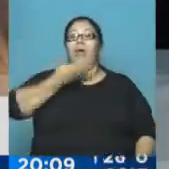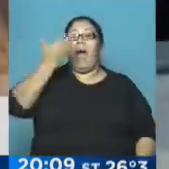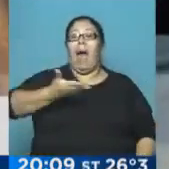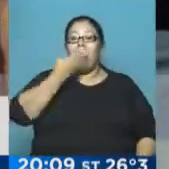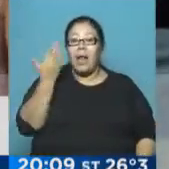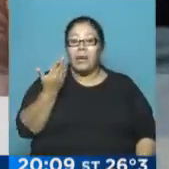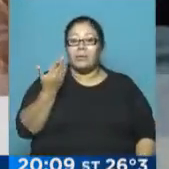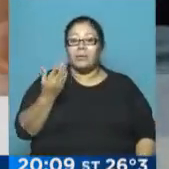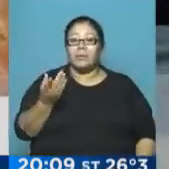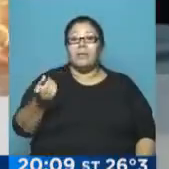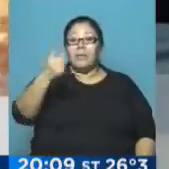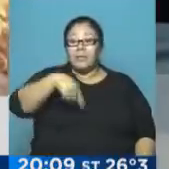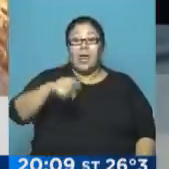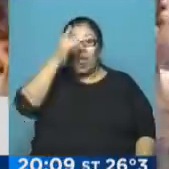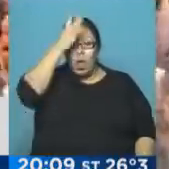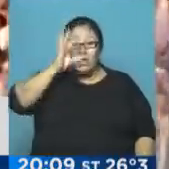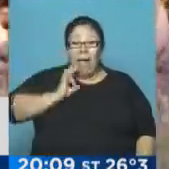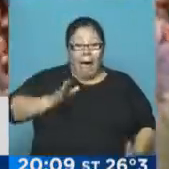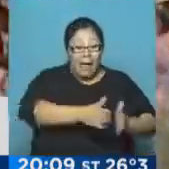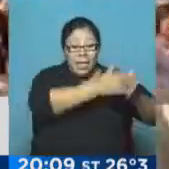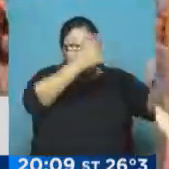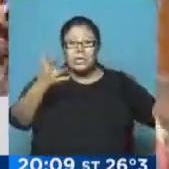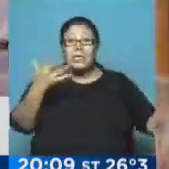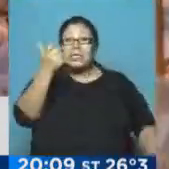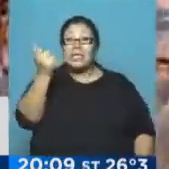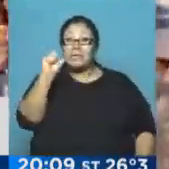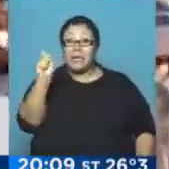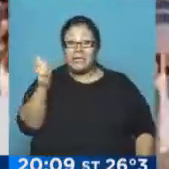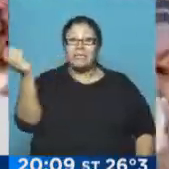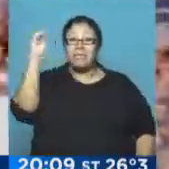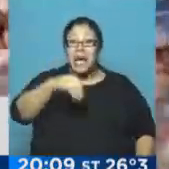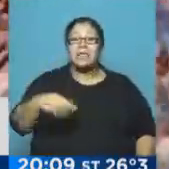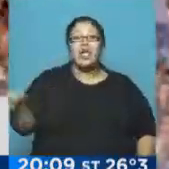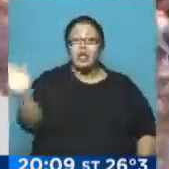tenido como nunca en estos 12 años y medio.